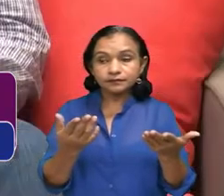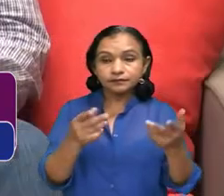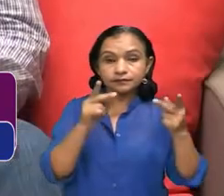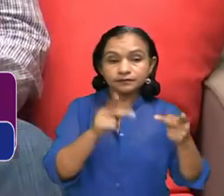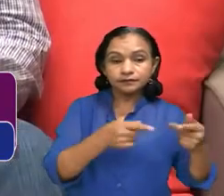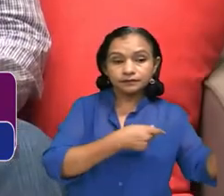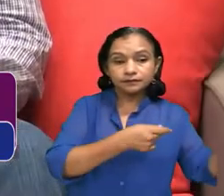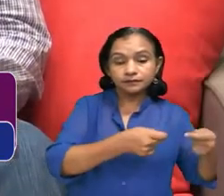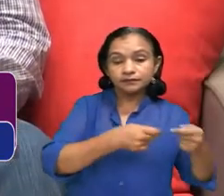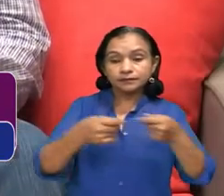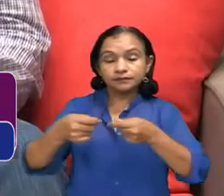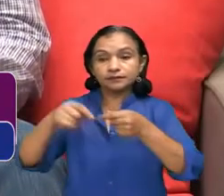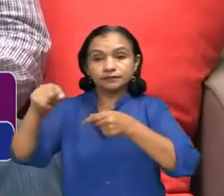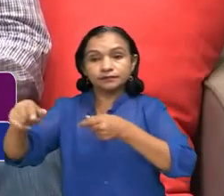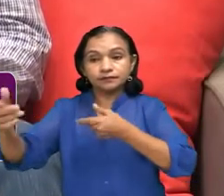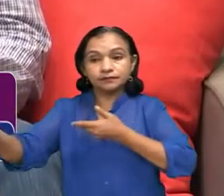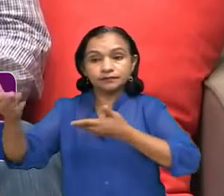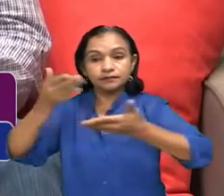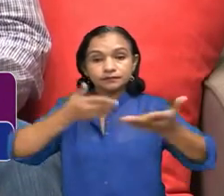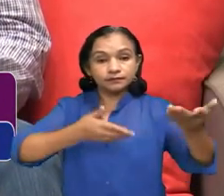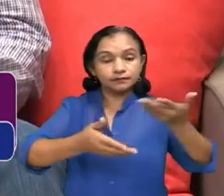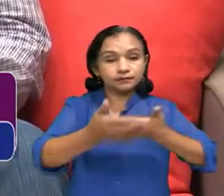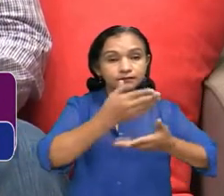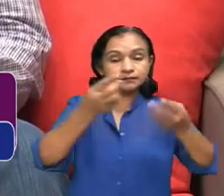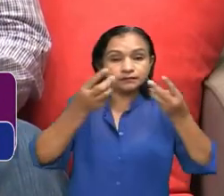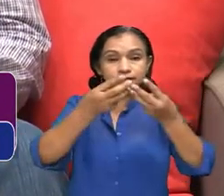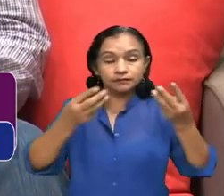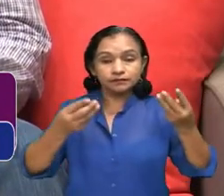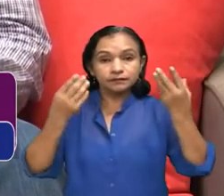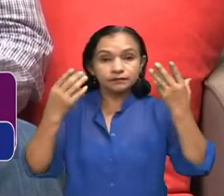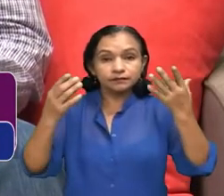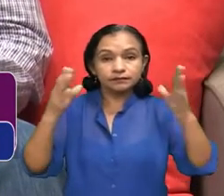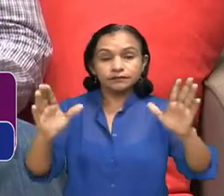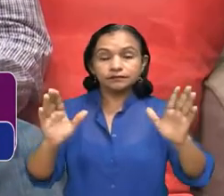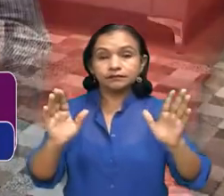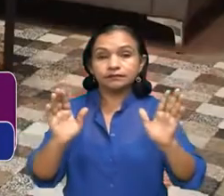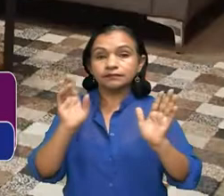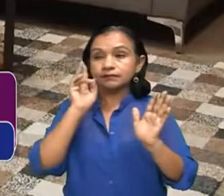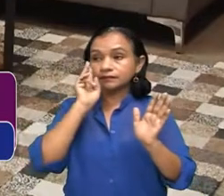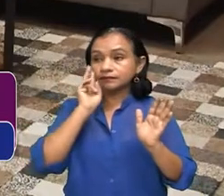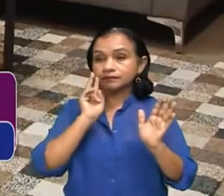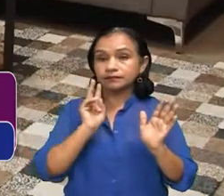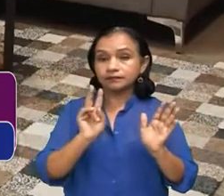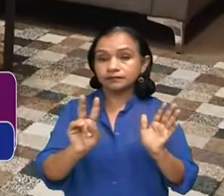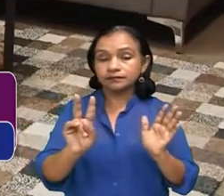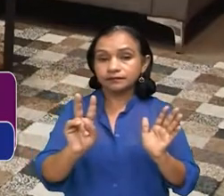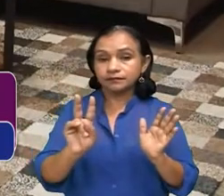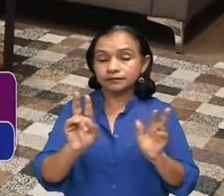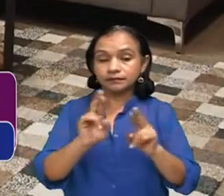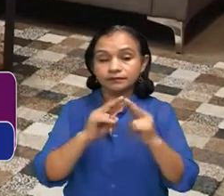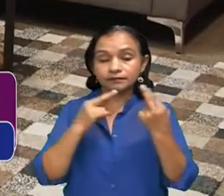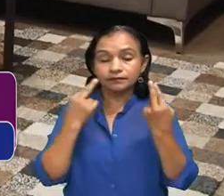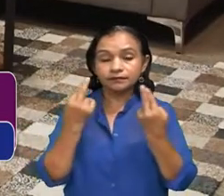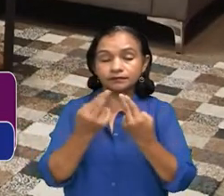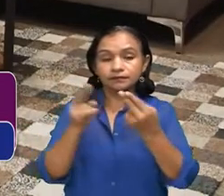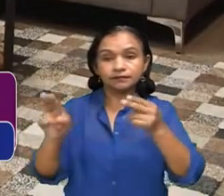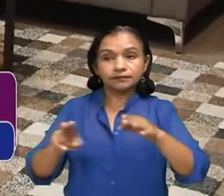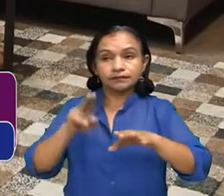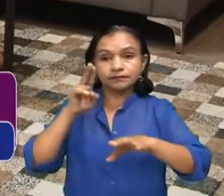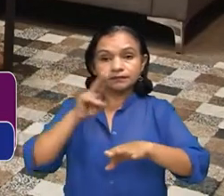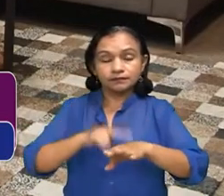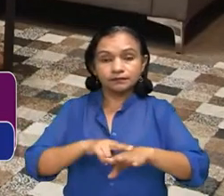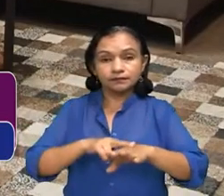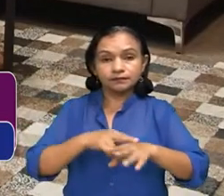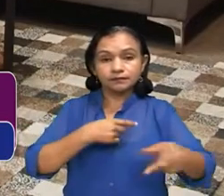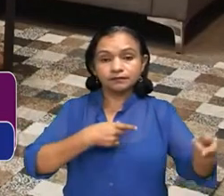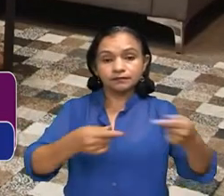emprendedores. Exacto. Comparten materias, comparten productos entre ellos. Y lo mirábamos ahorita en el Encuentro Nacional de